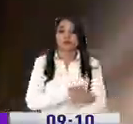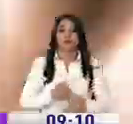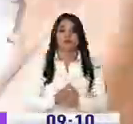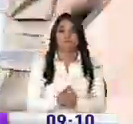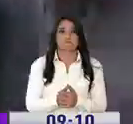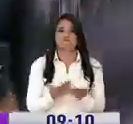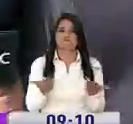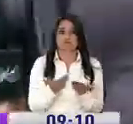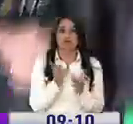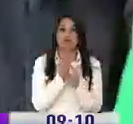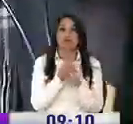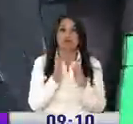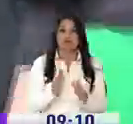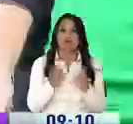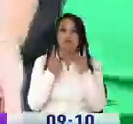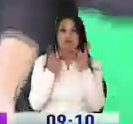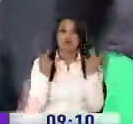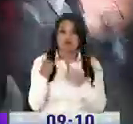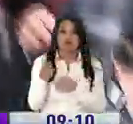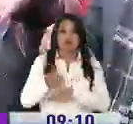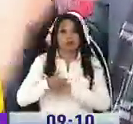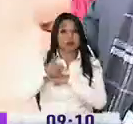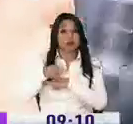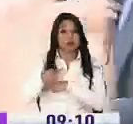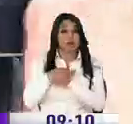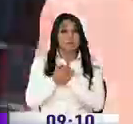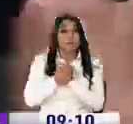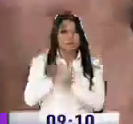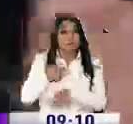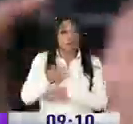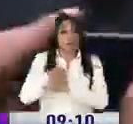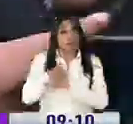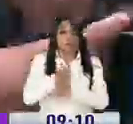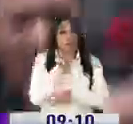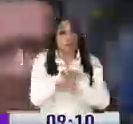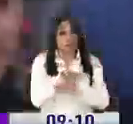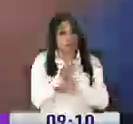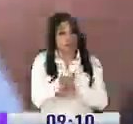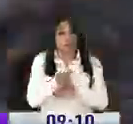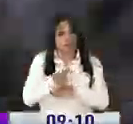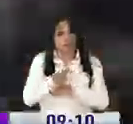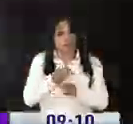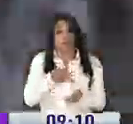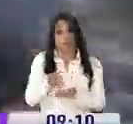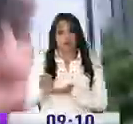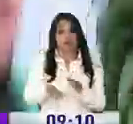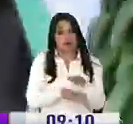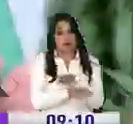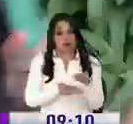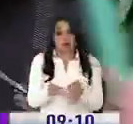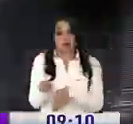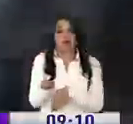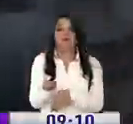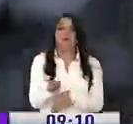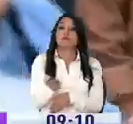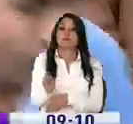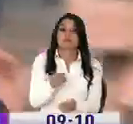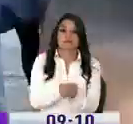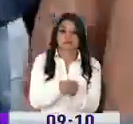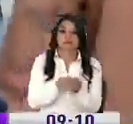concusión se contempla cuando un funcionario público en uso de su cargo exige o hace pagar a una persona una